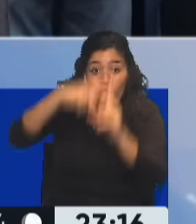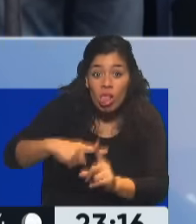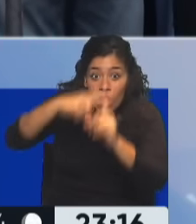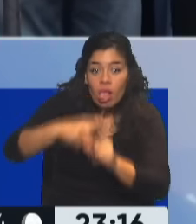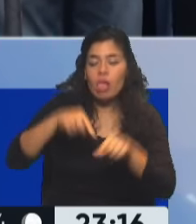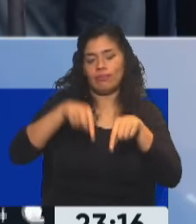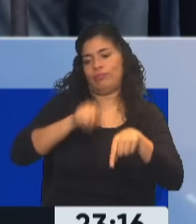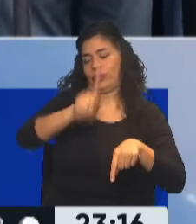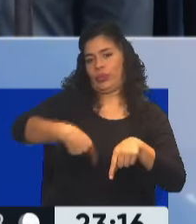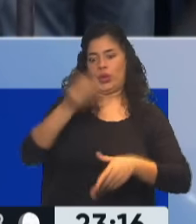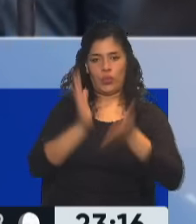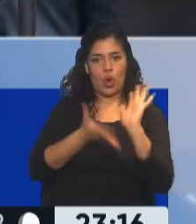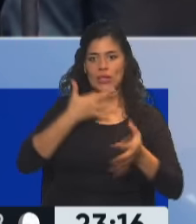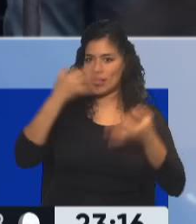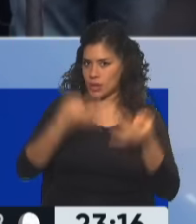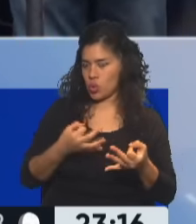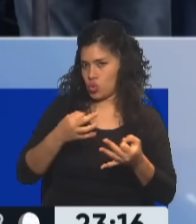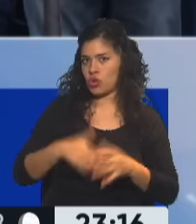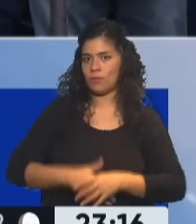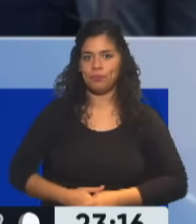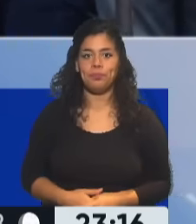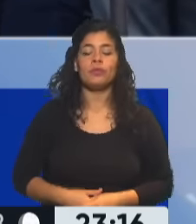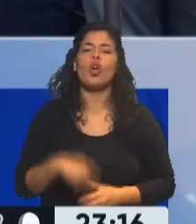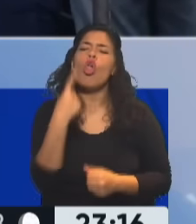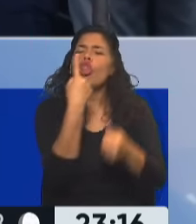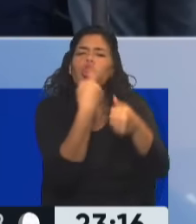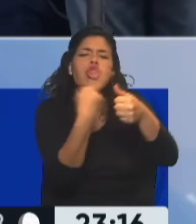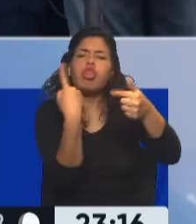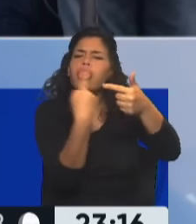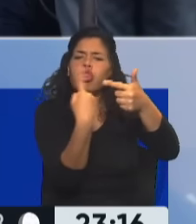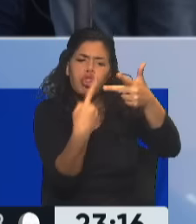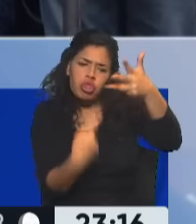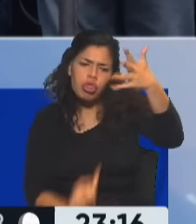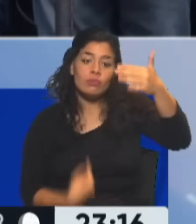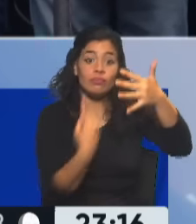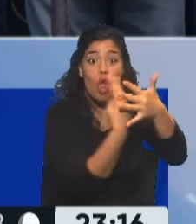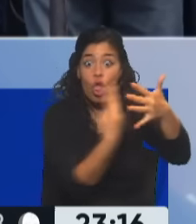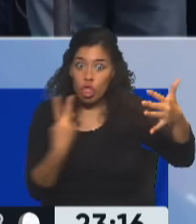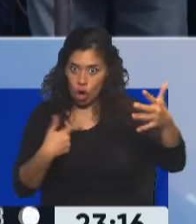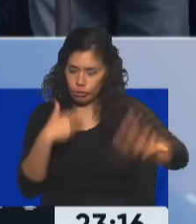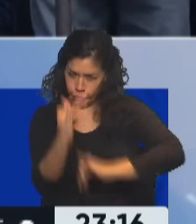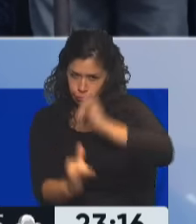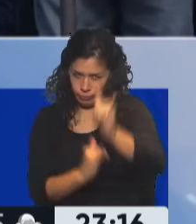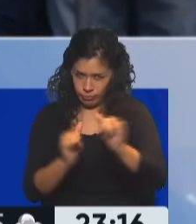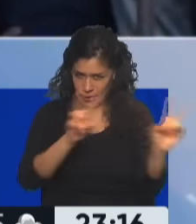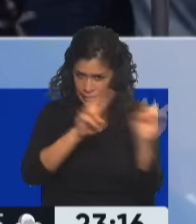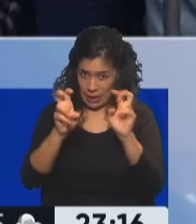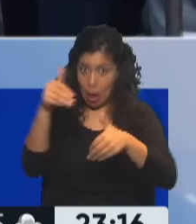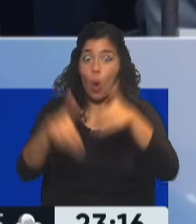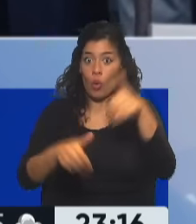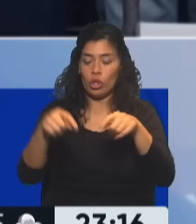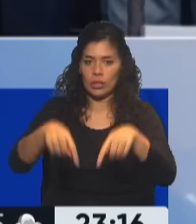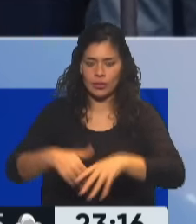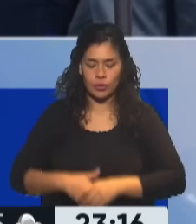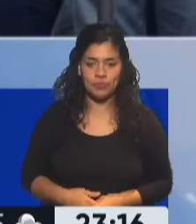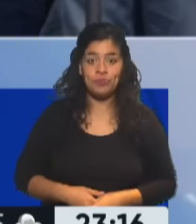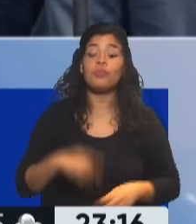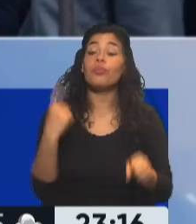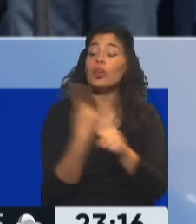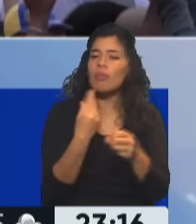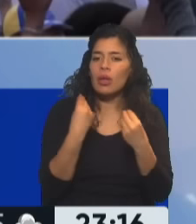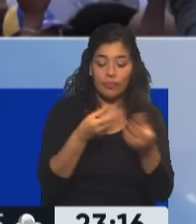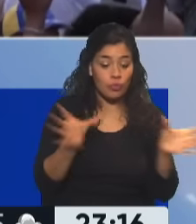Y mencionaría al menos dos características, sí, o dos datos a destacar de esta elección. La primera, por supuesto, es el hecho de que la oposición y quienes